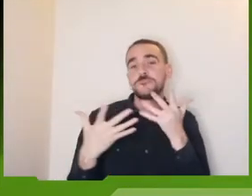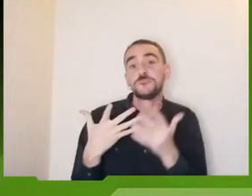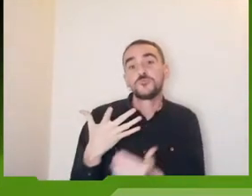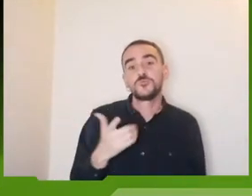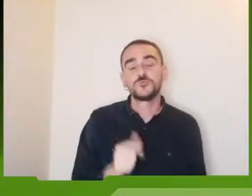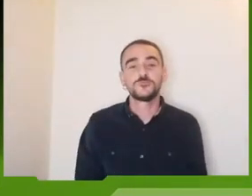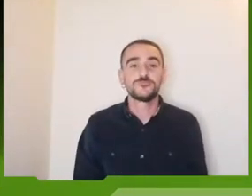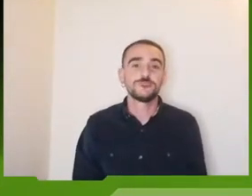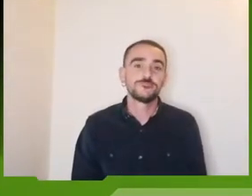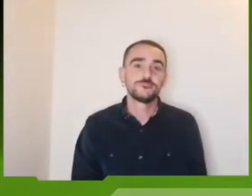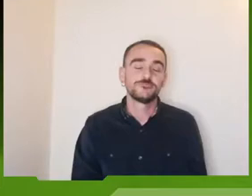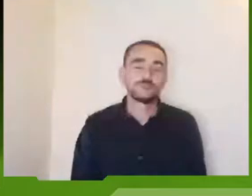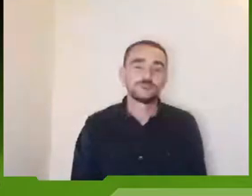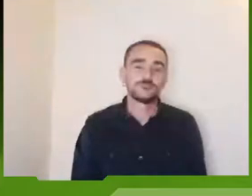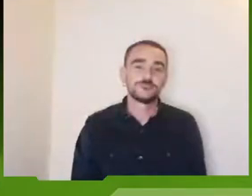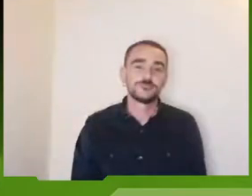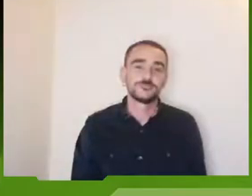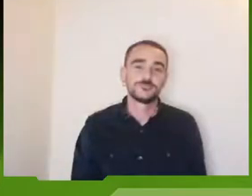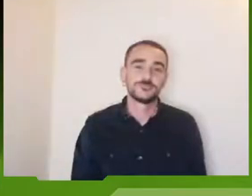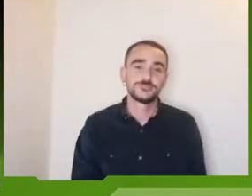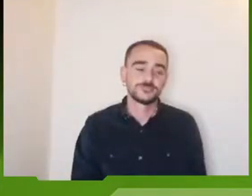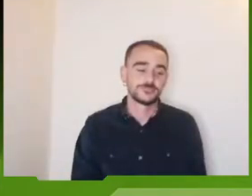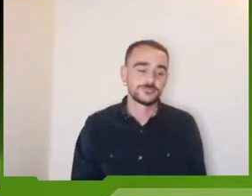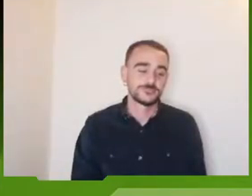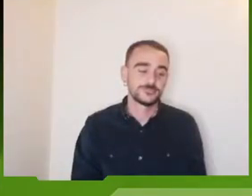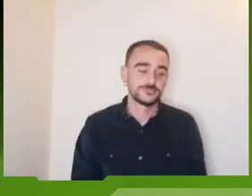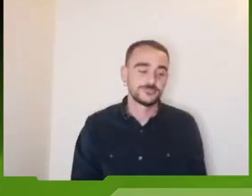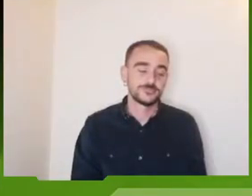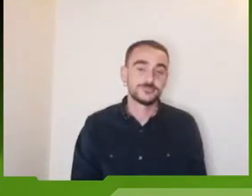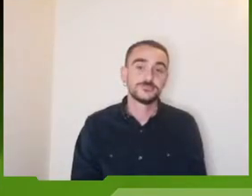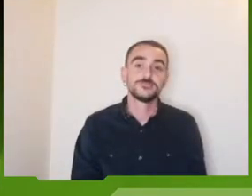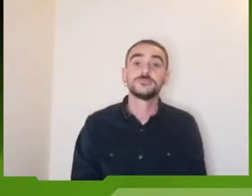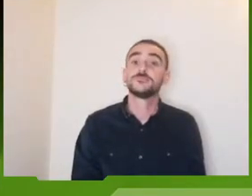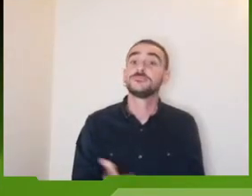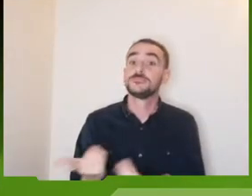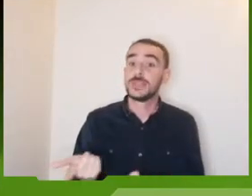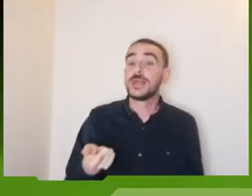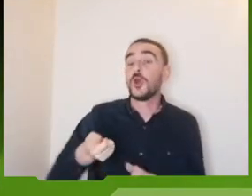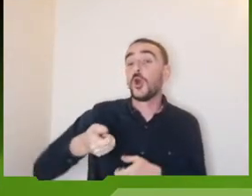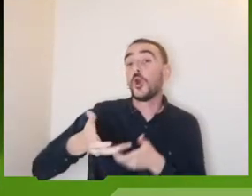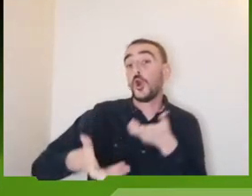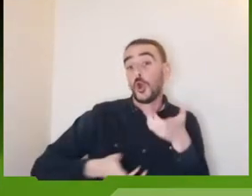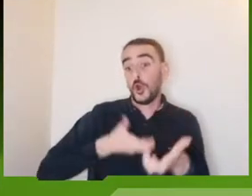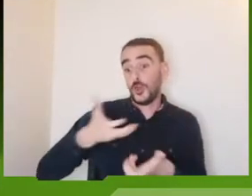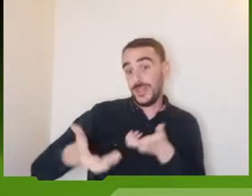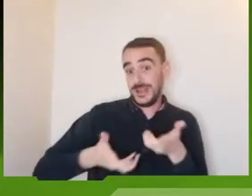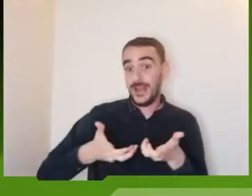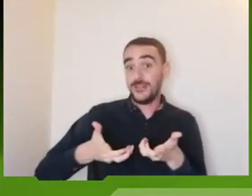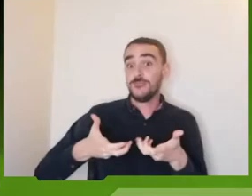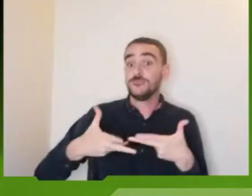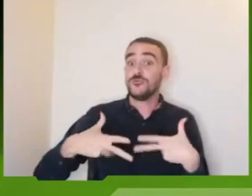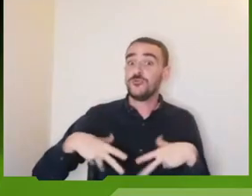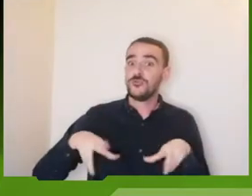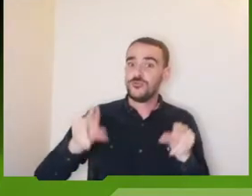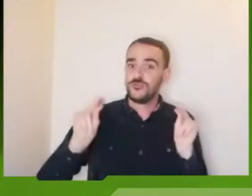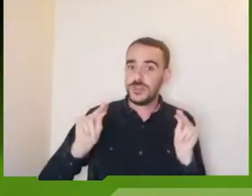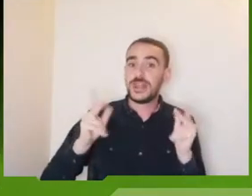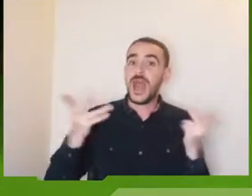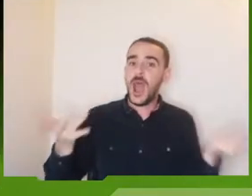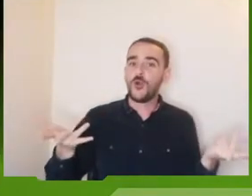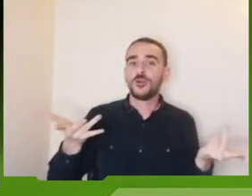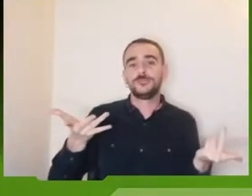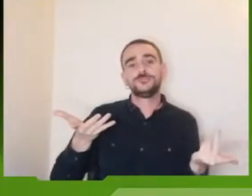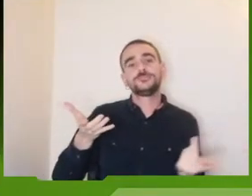Cosas así. Vale, esto ya está tostado y le voy a echar la leche, en este caso